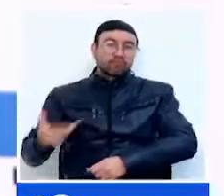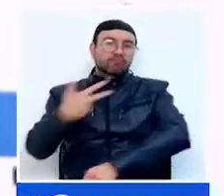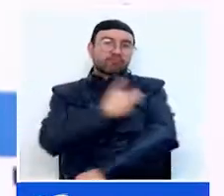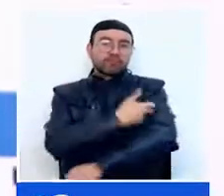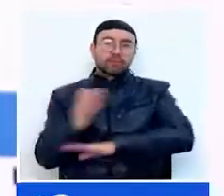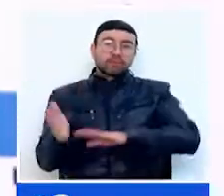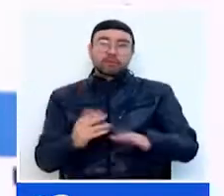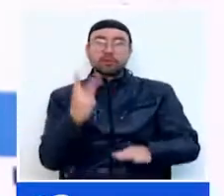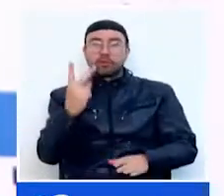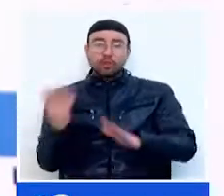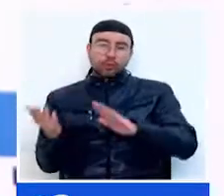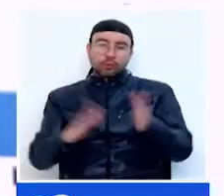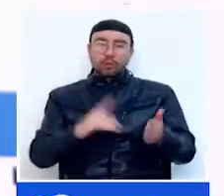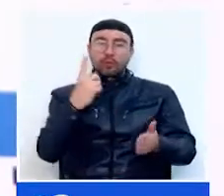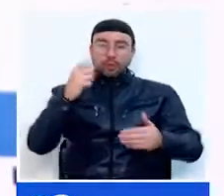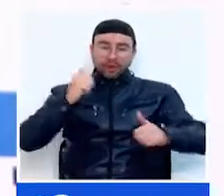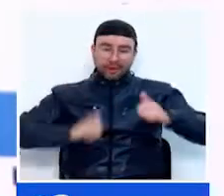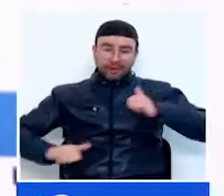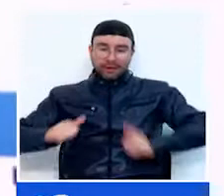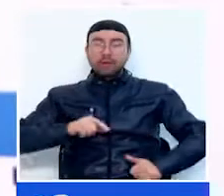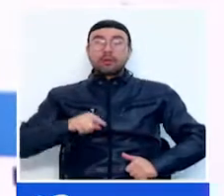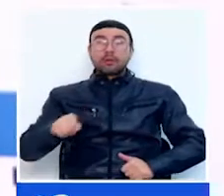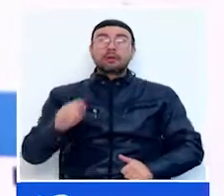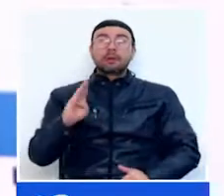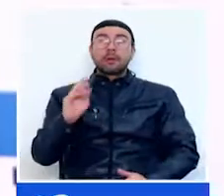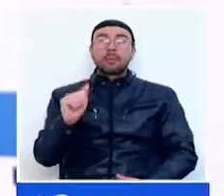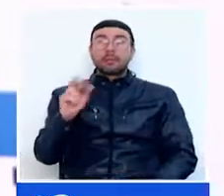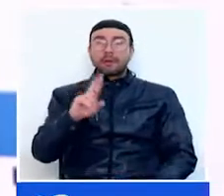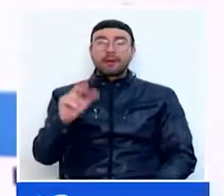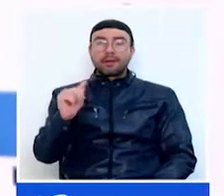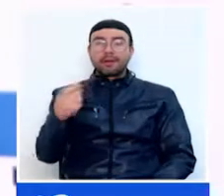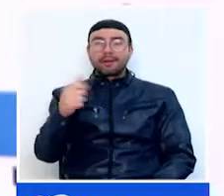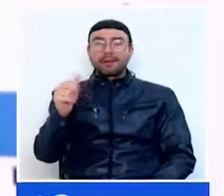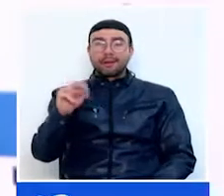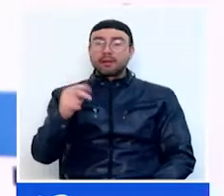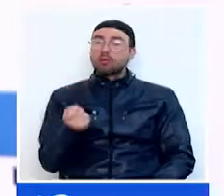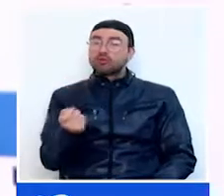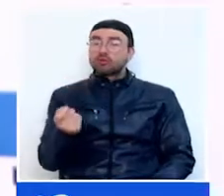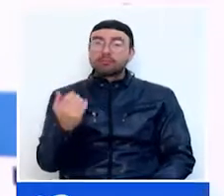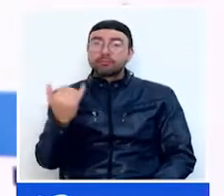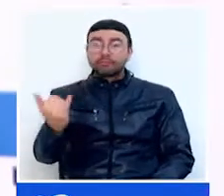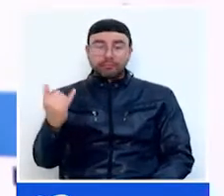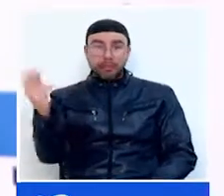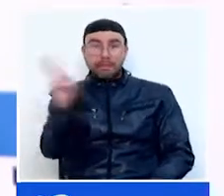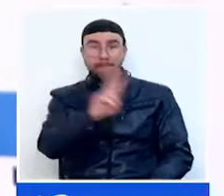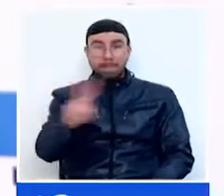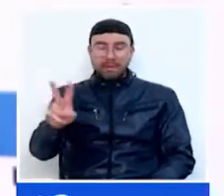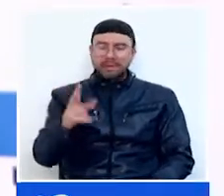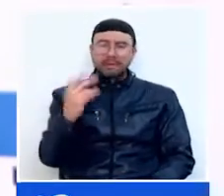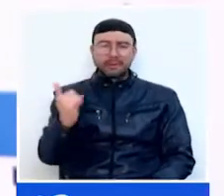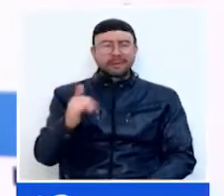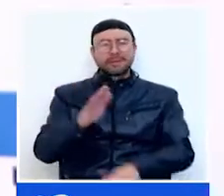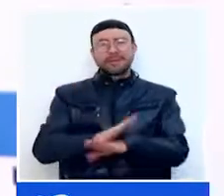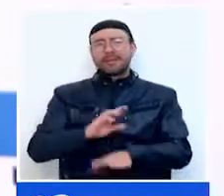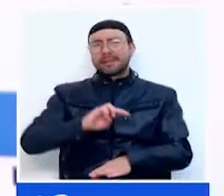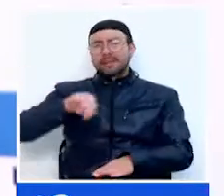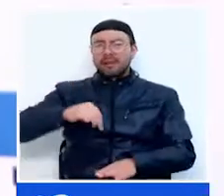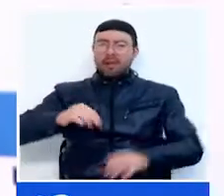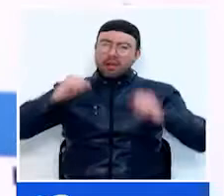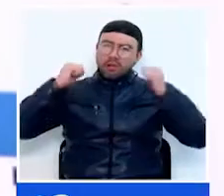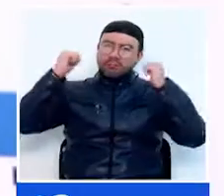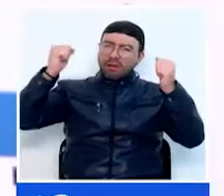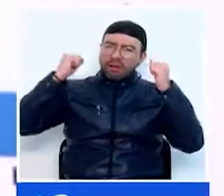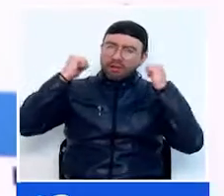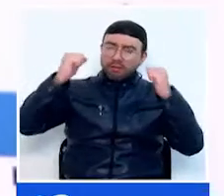un herido en un bloqueo ubicado en el sector de Barragán, jurisdicción del Valle del Cauca, dejó la tarde de este miércoles en medio de las manifestaciones del paro nacional.